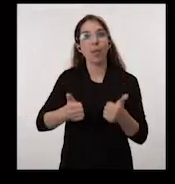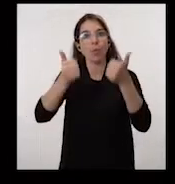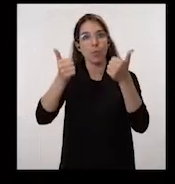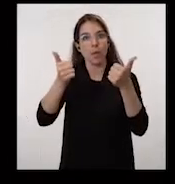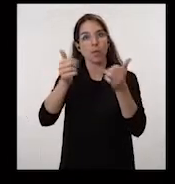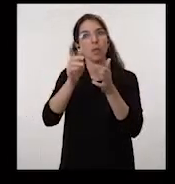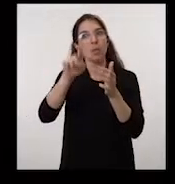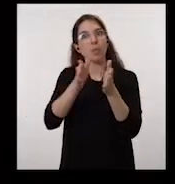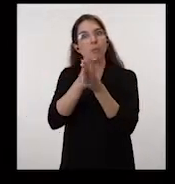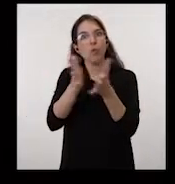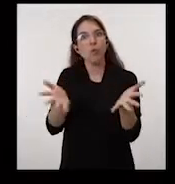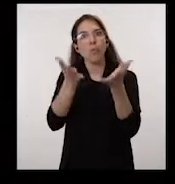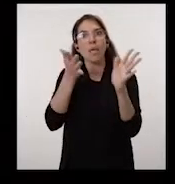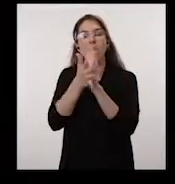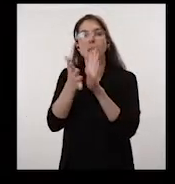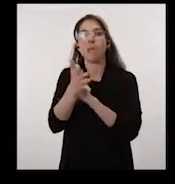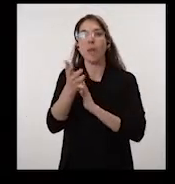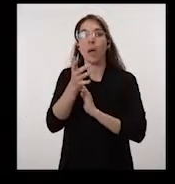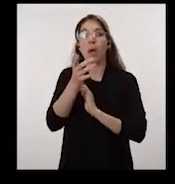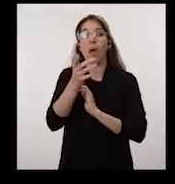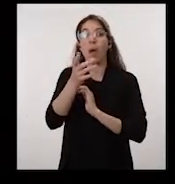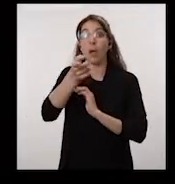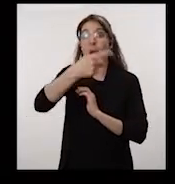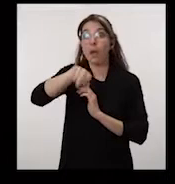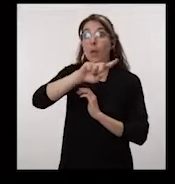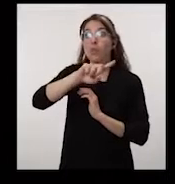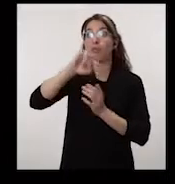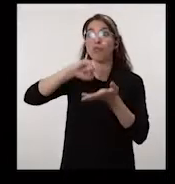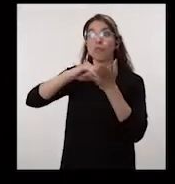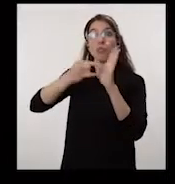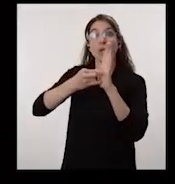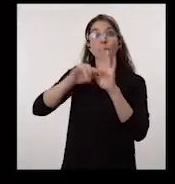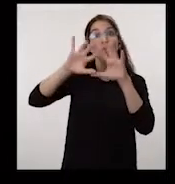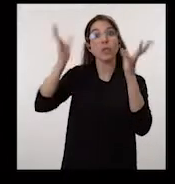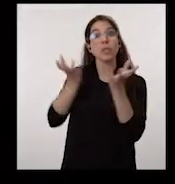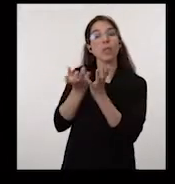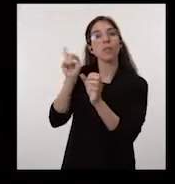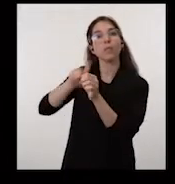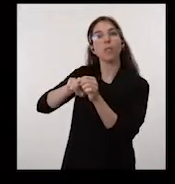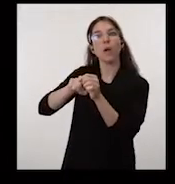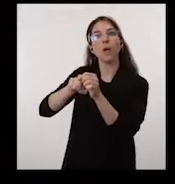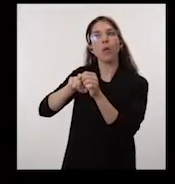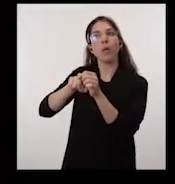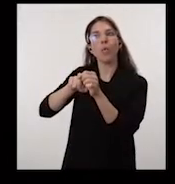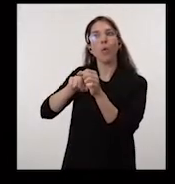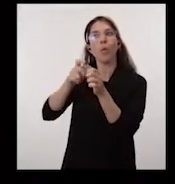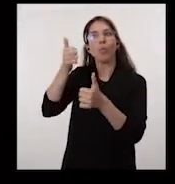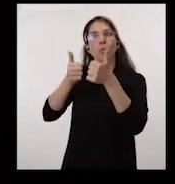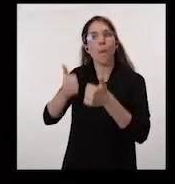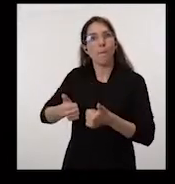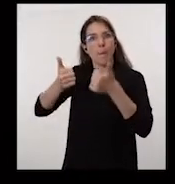equilibrados y de esta manera potenciar de manera competitiva su participación en proyectos internacionales y